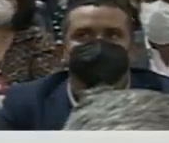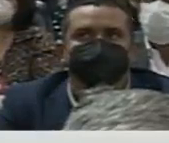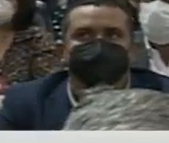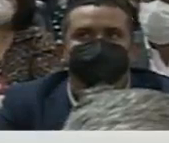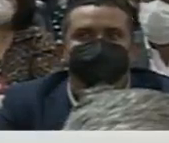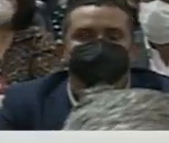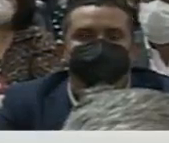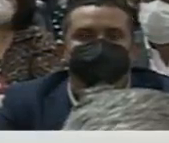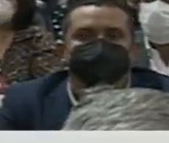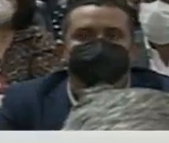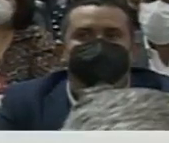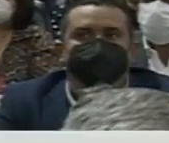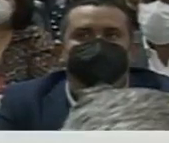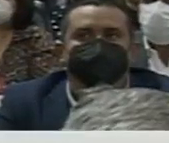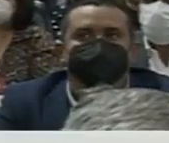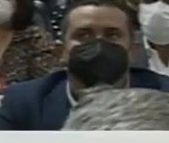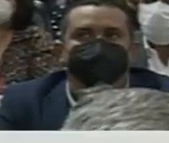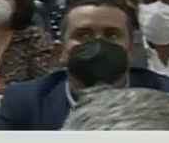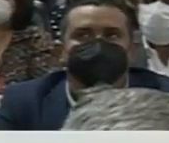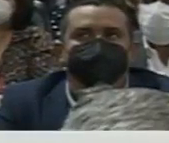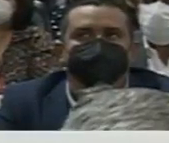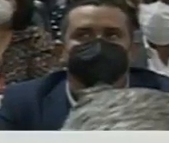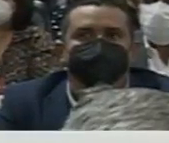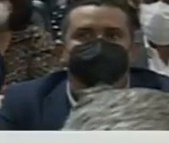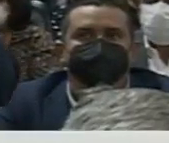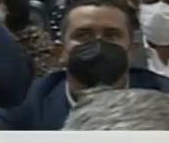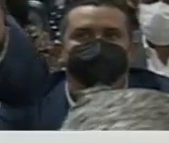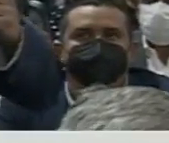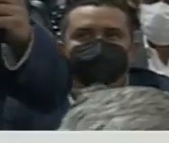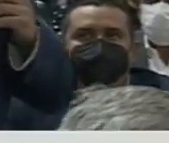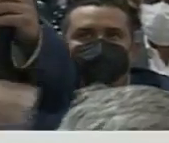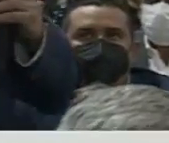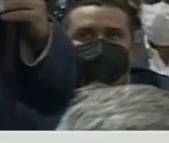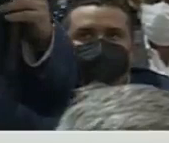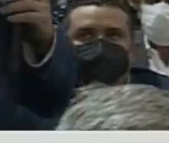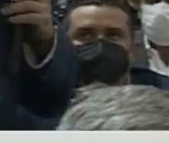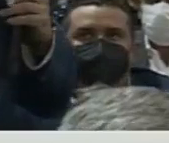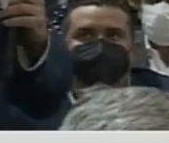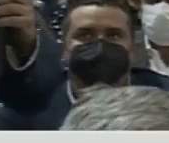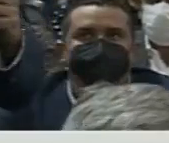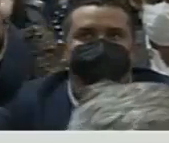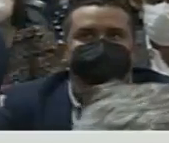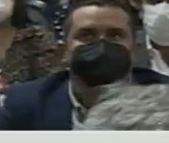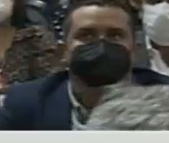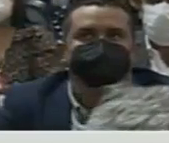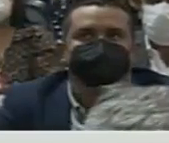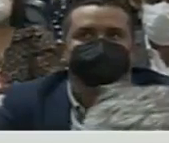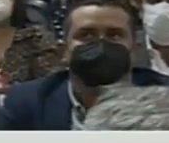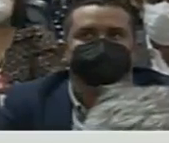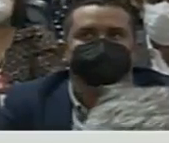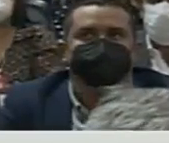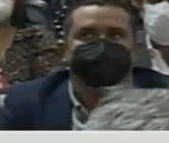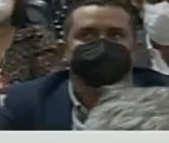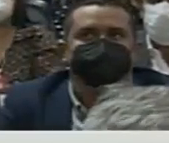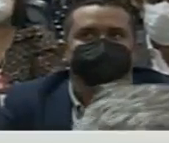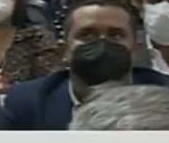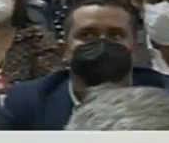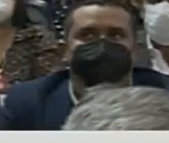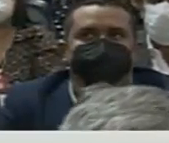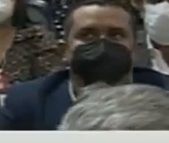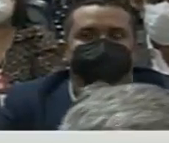quiero recordar que el 5 de enero del año 2020, allí nos unió un